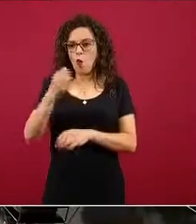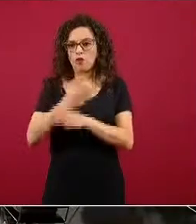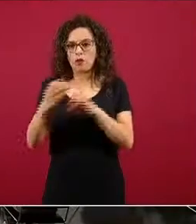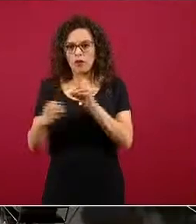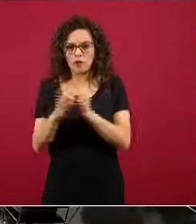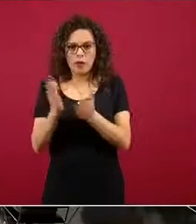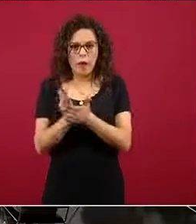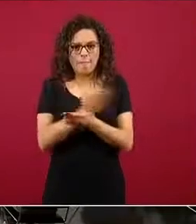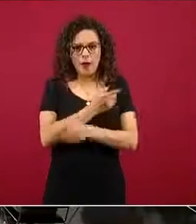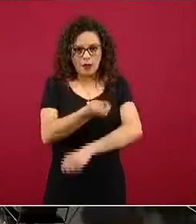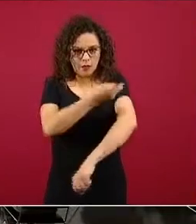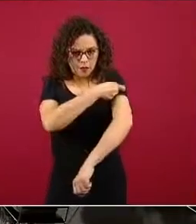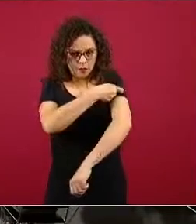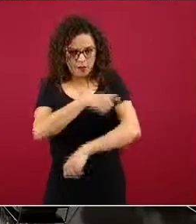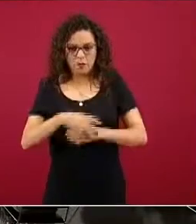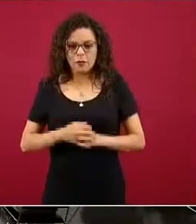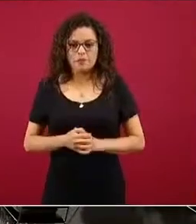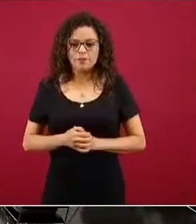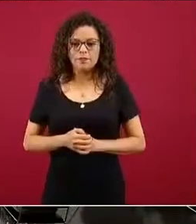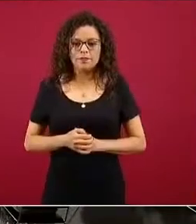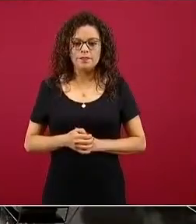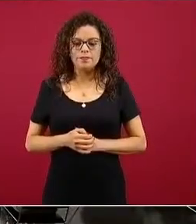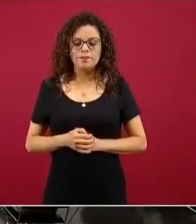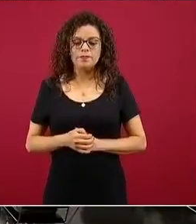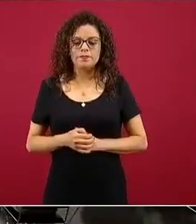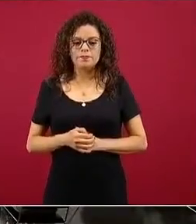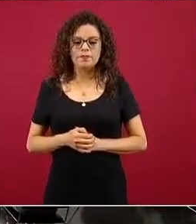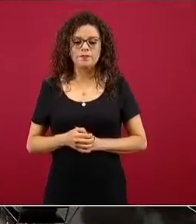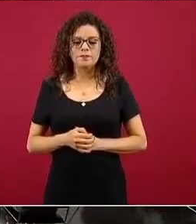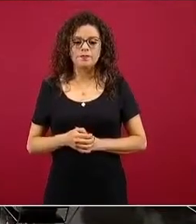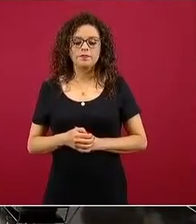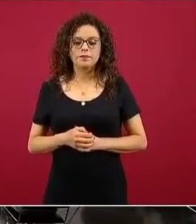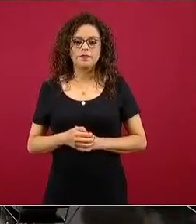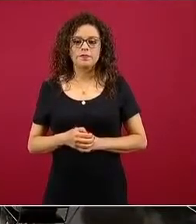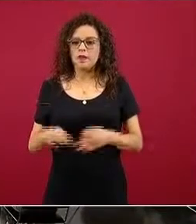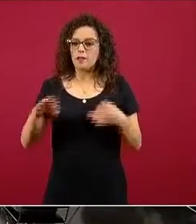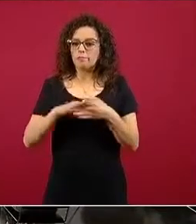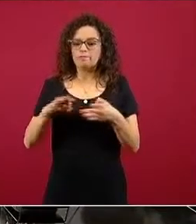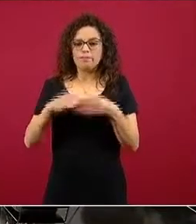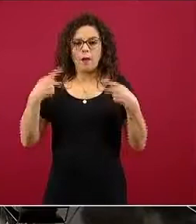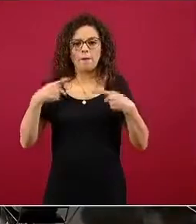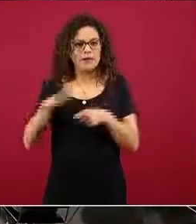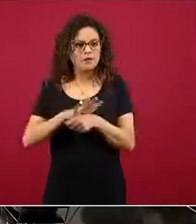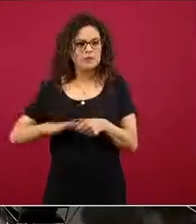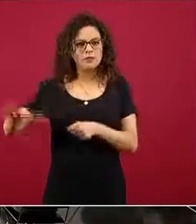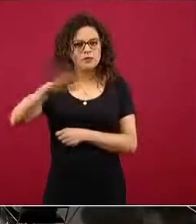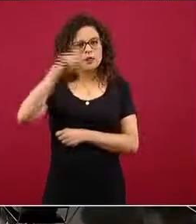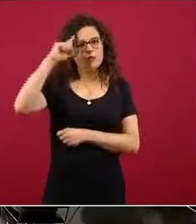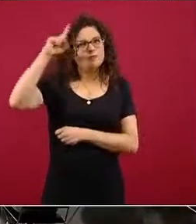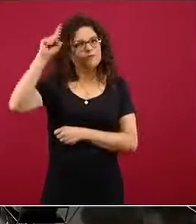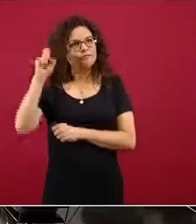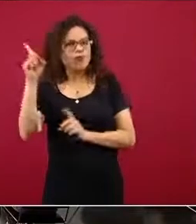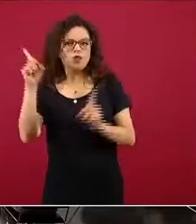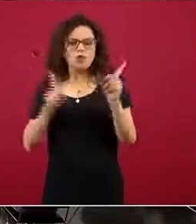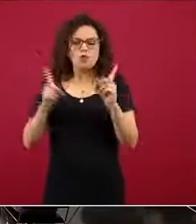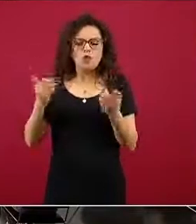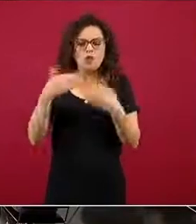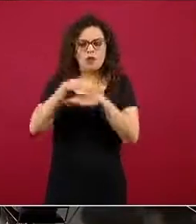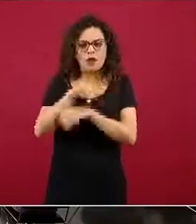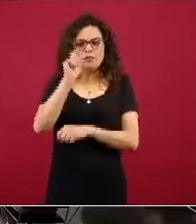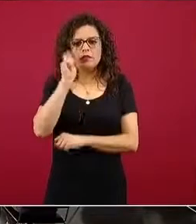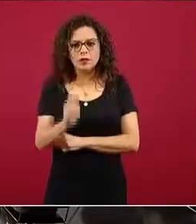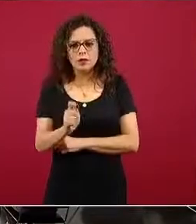y el proceso de vacunación. Una inquietud repetida que ha habido en la sociedad y en los medios de comunicación es respecto a la